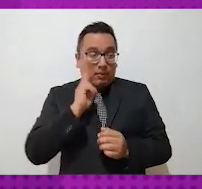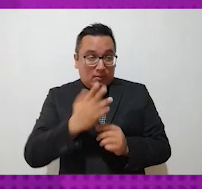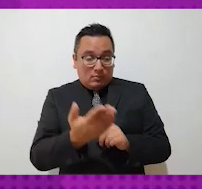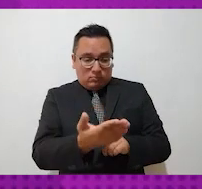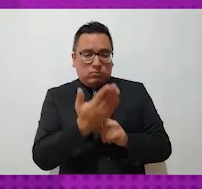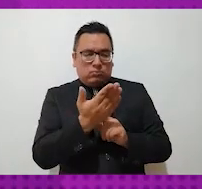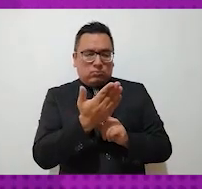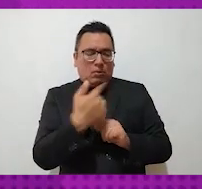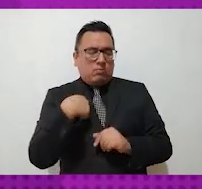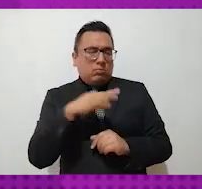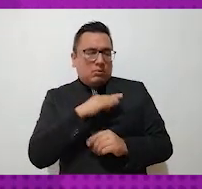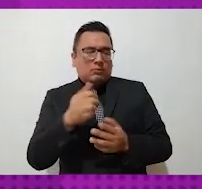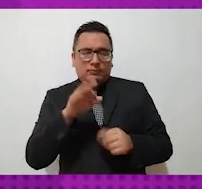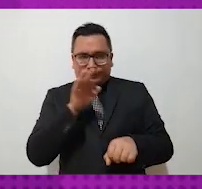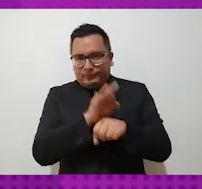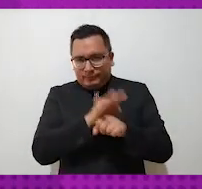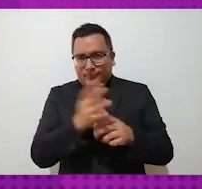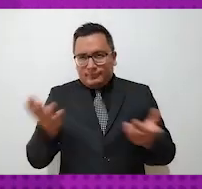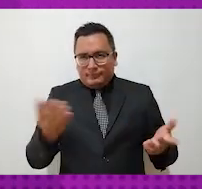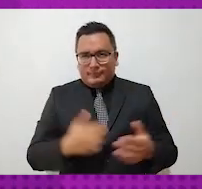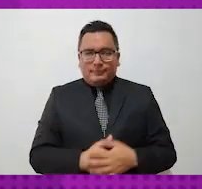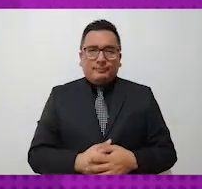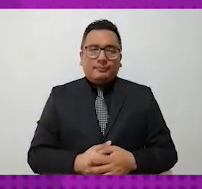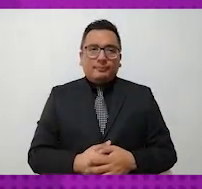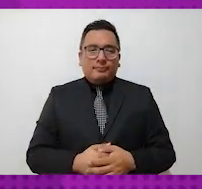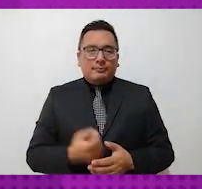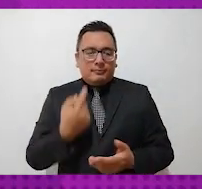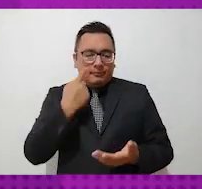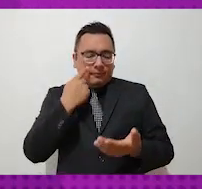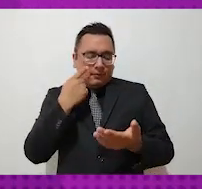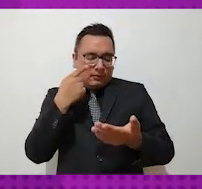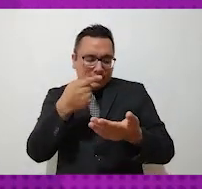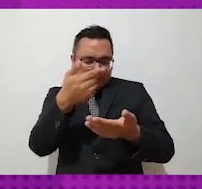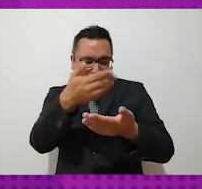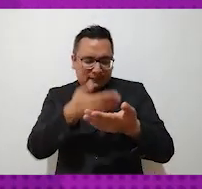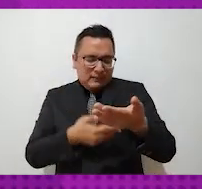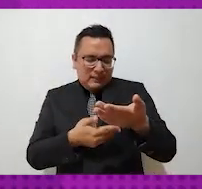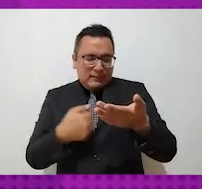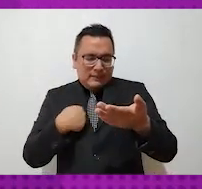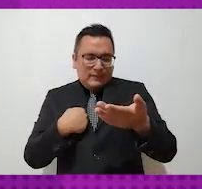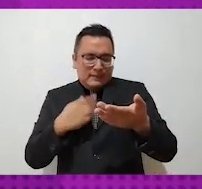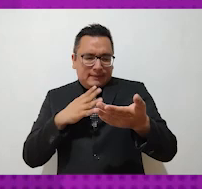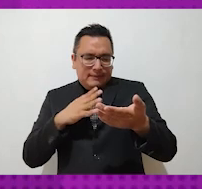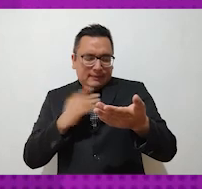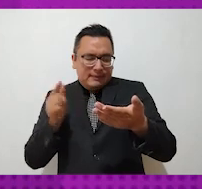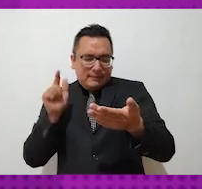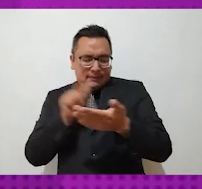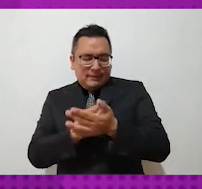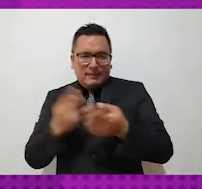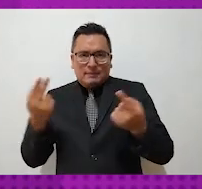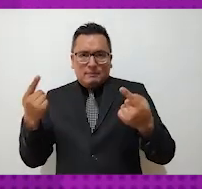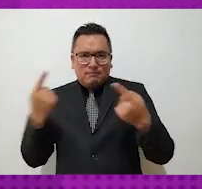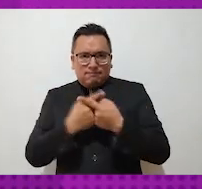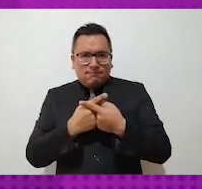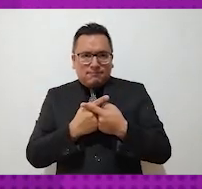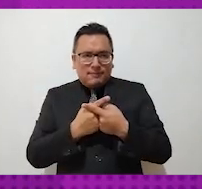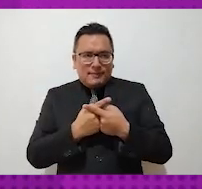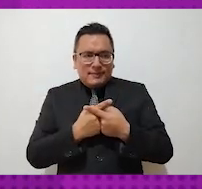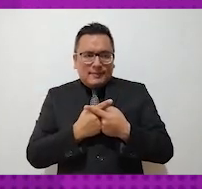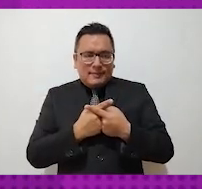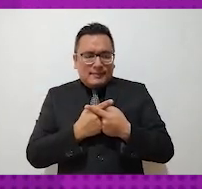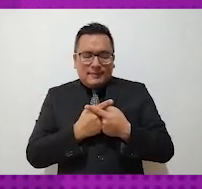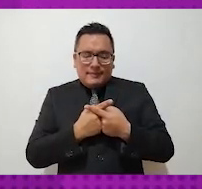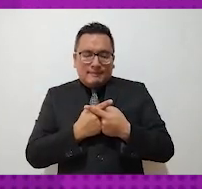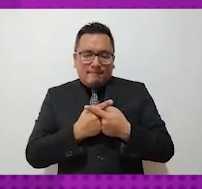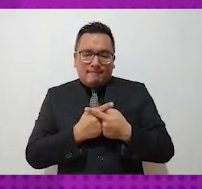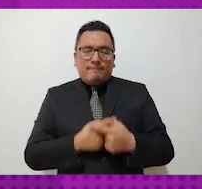cuando los hechos encuadren en alguna conducta en contravención a la Ley General de Responsabilidades, no